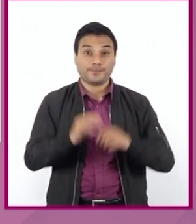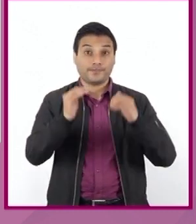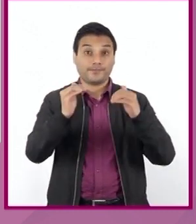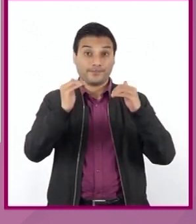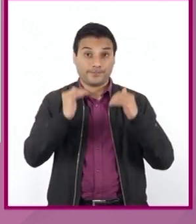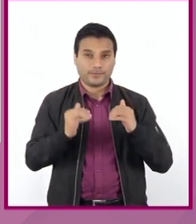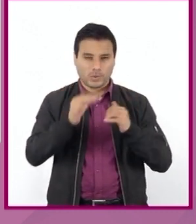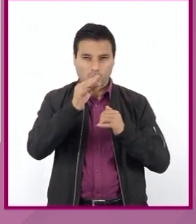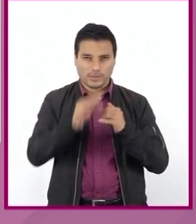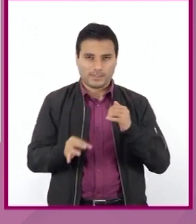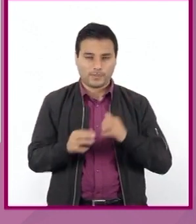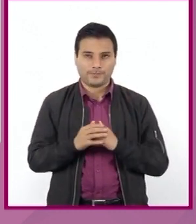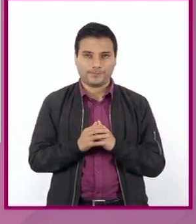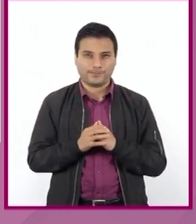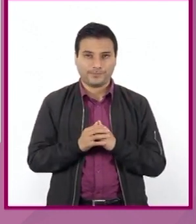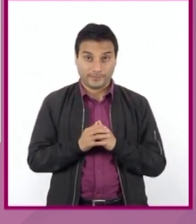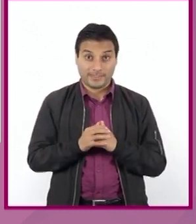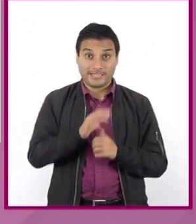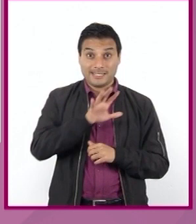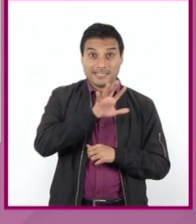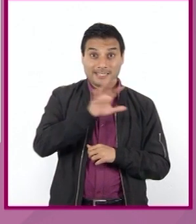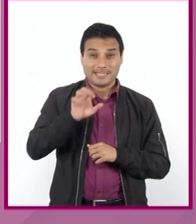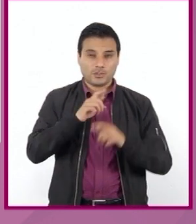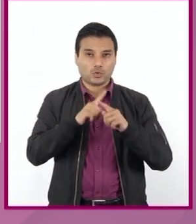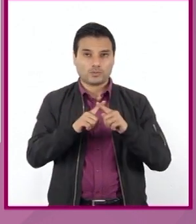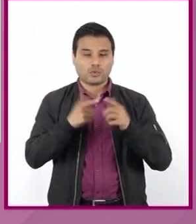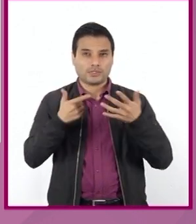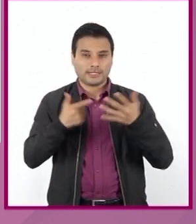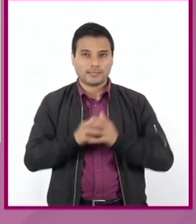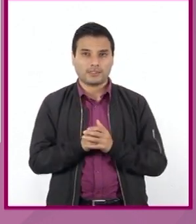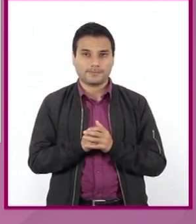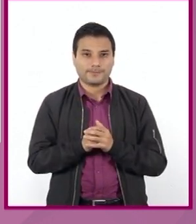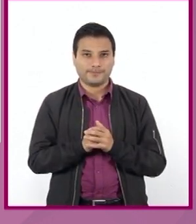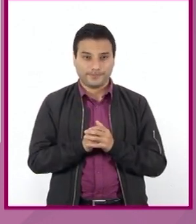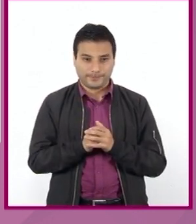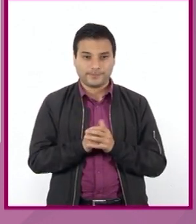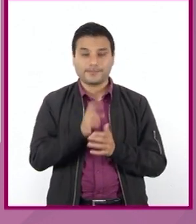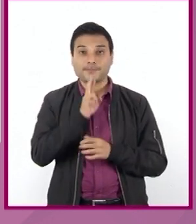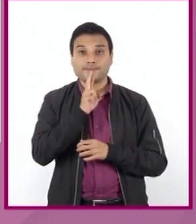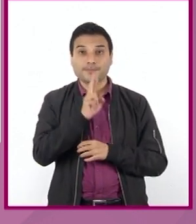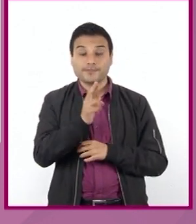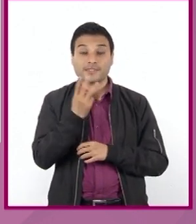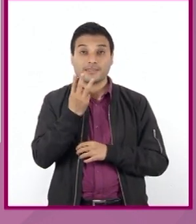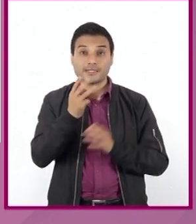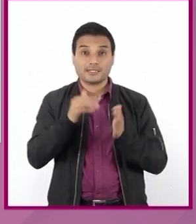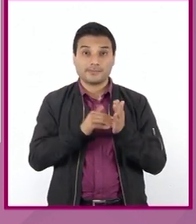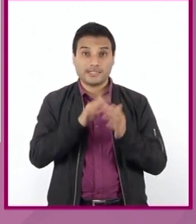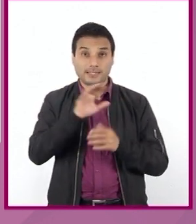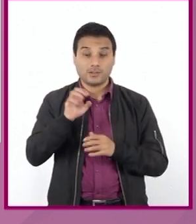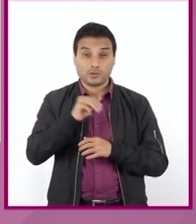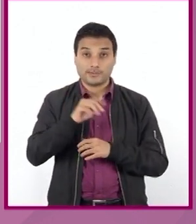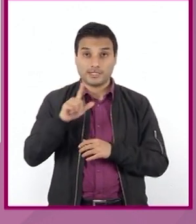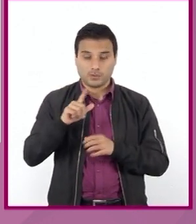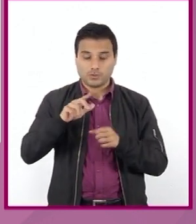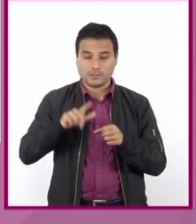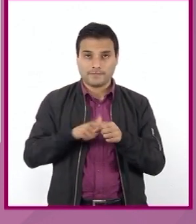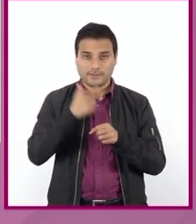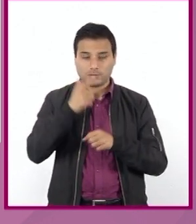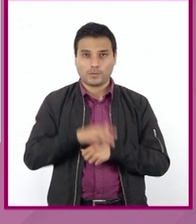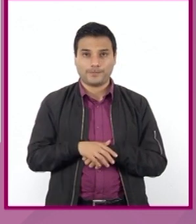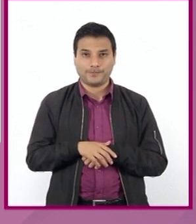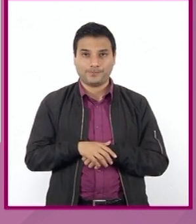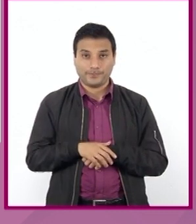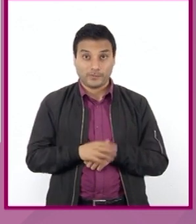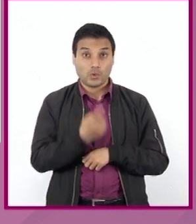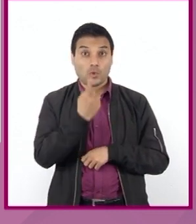Finalmente, se multiplica 500 por 7, cuyo producto representa 3500 mililitros de refresco, y